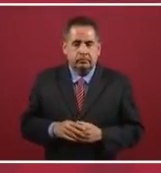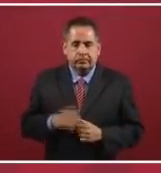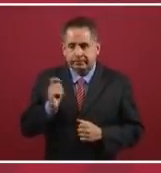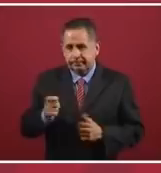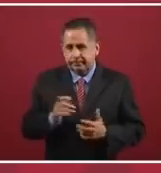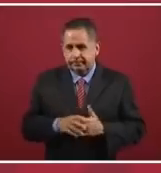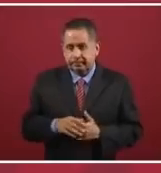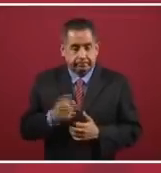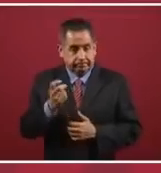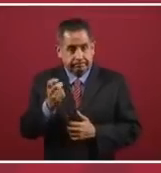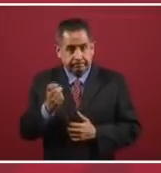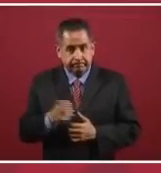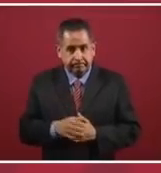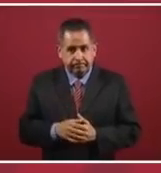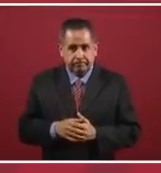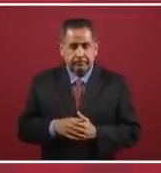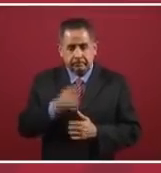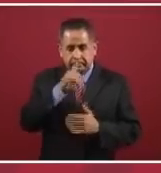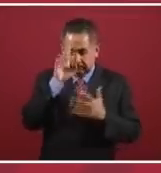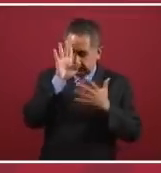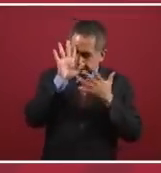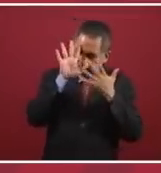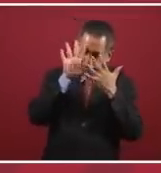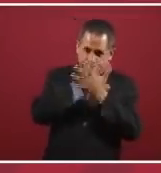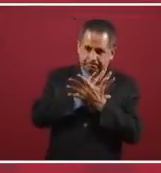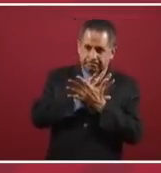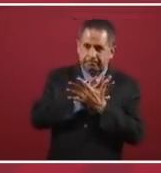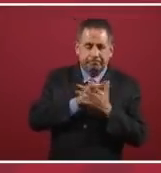Entonces, eso obnubila,